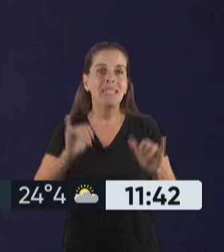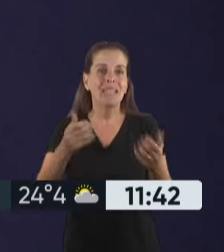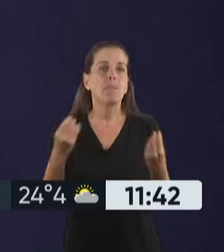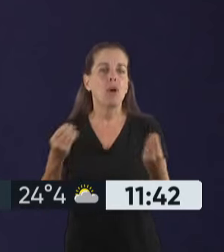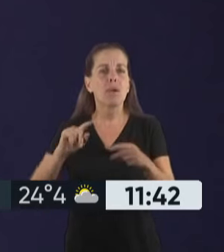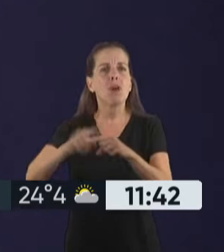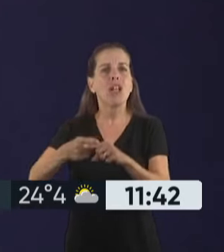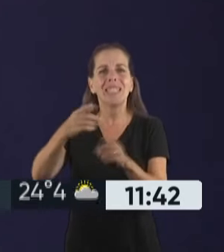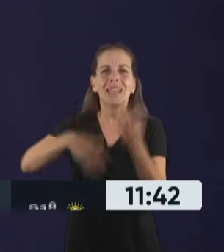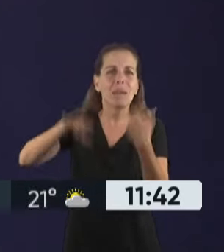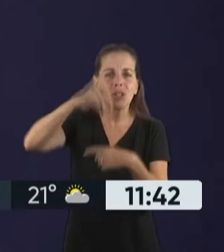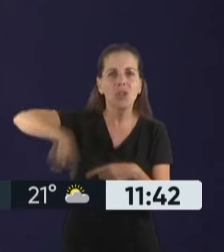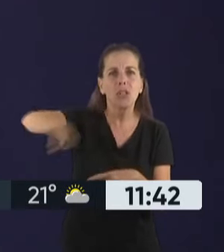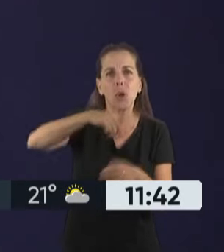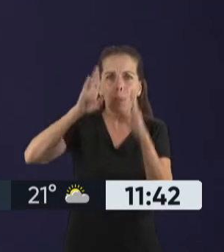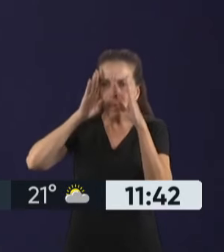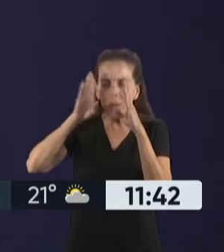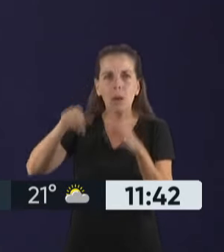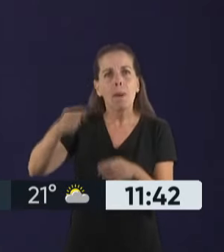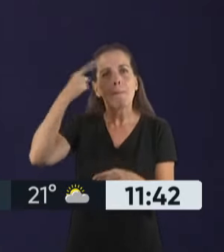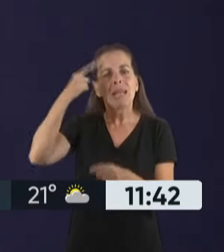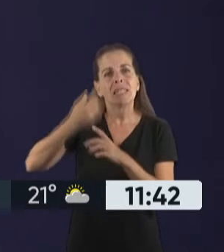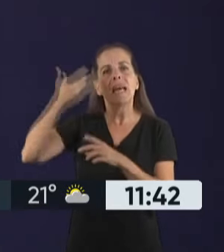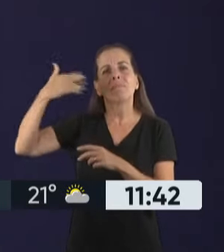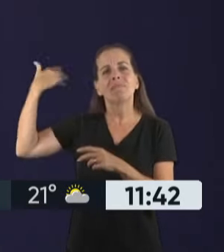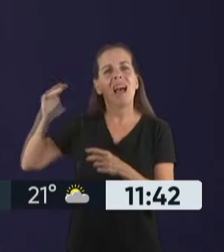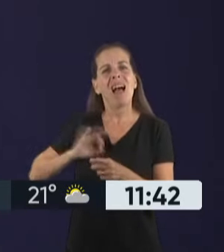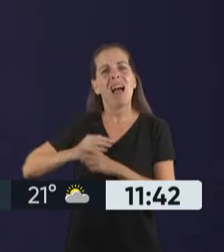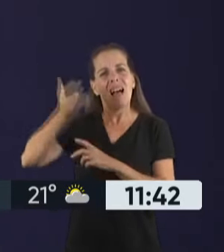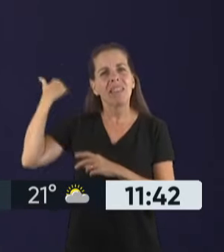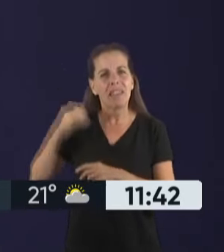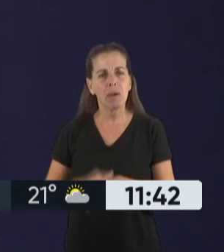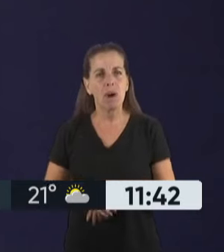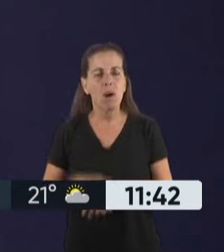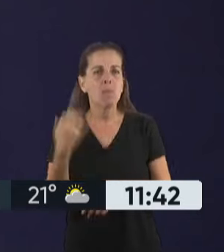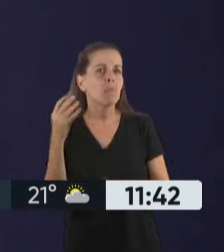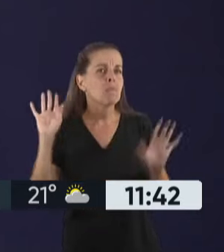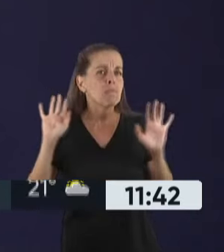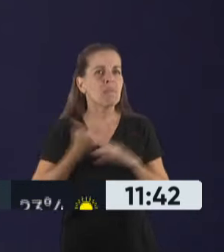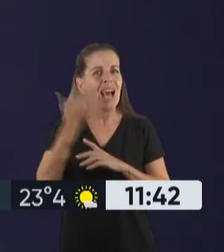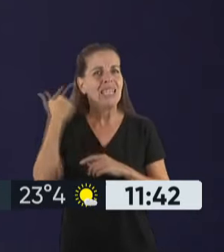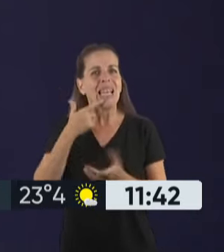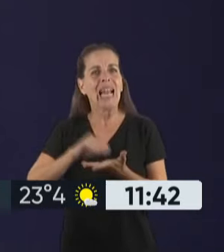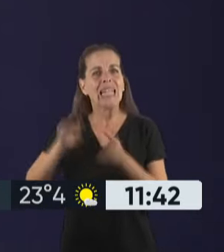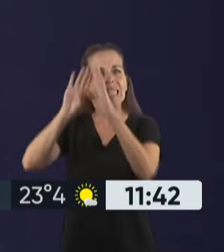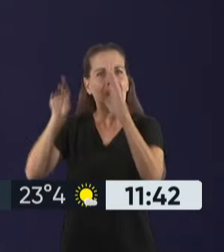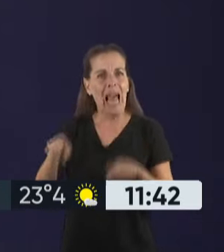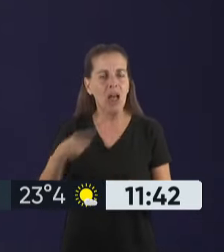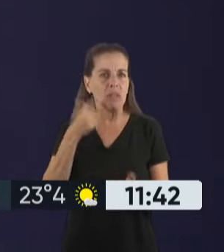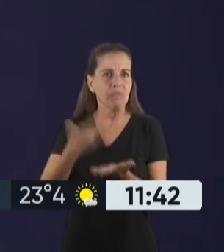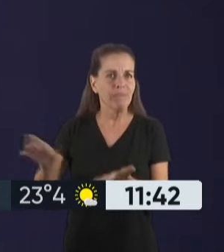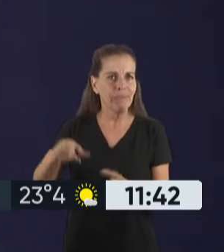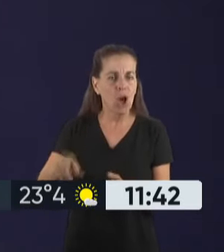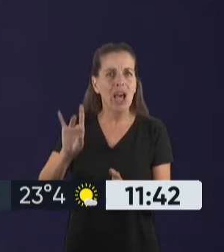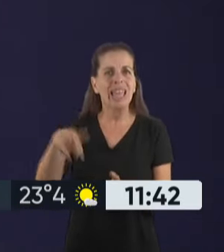pasado y la verdad es que la única reflexión que me merece lo de ayer Más allá de